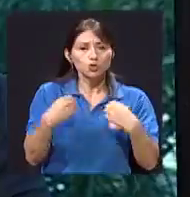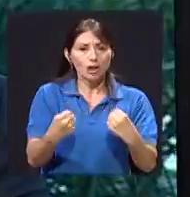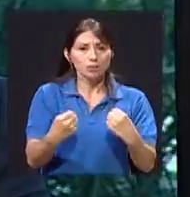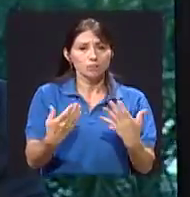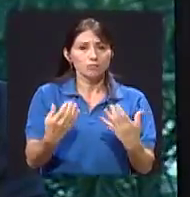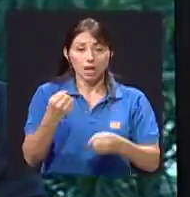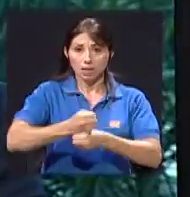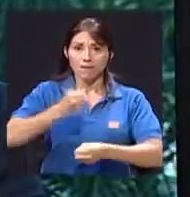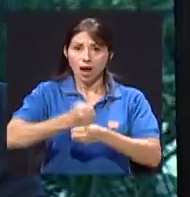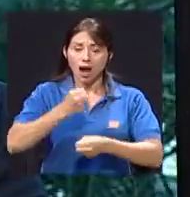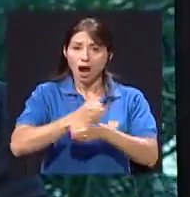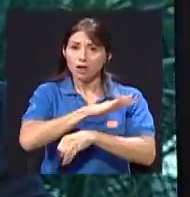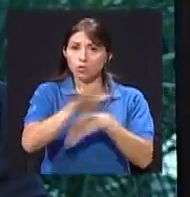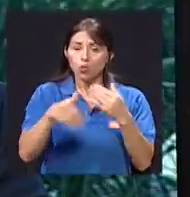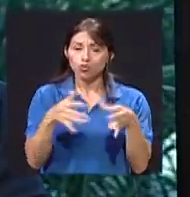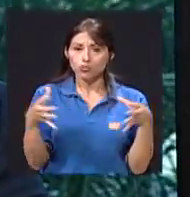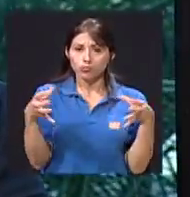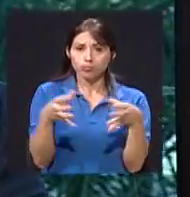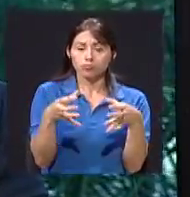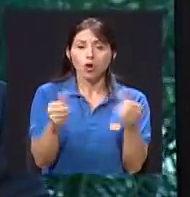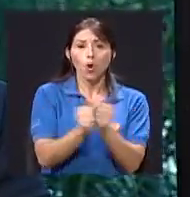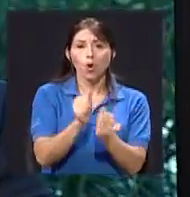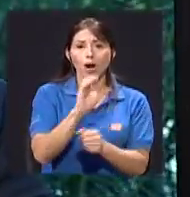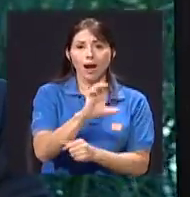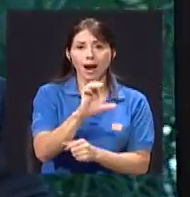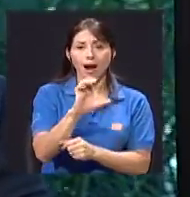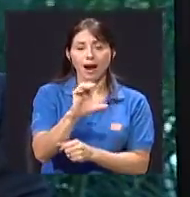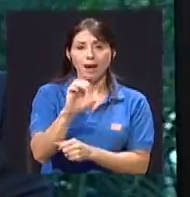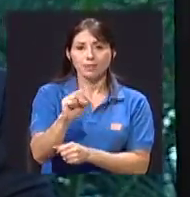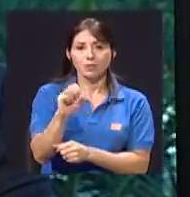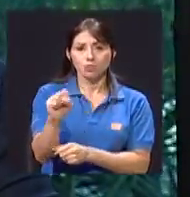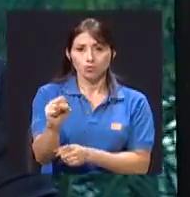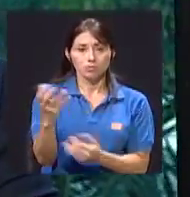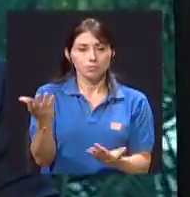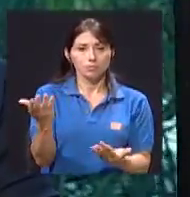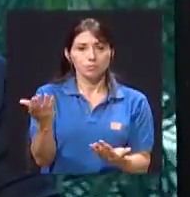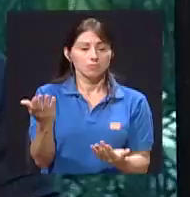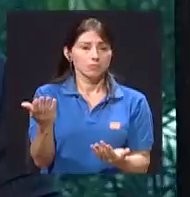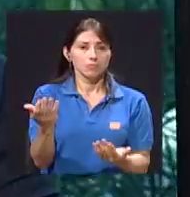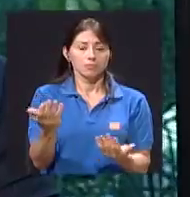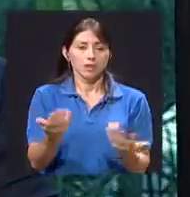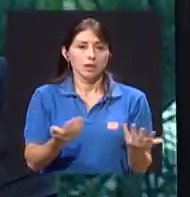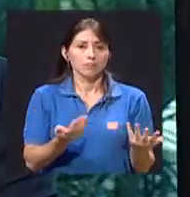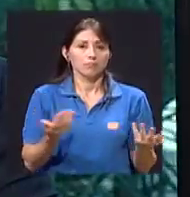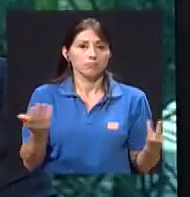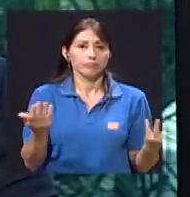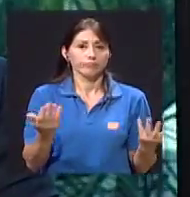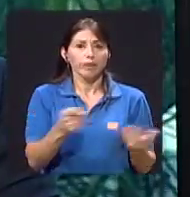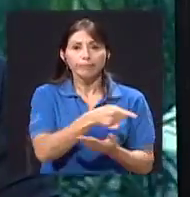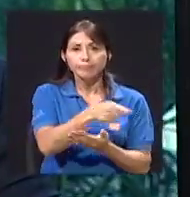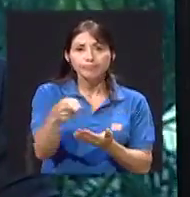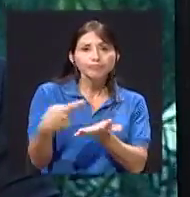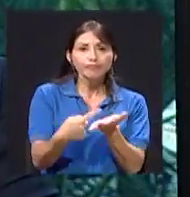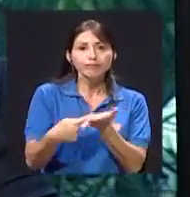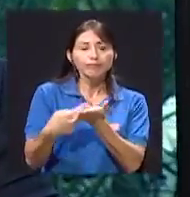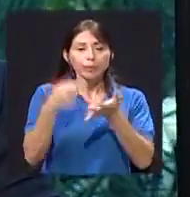la protección de su salud y trabajar de manera conjunta con la Caja Costarricense de Seguro Social,